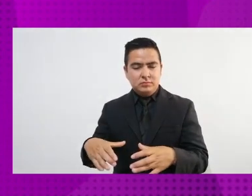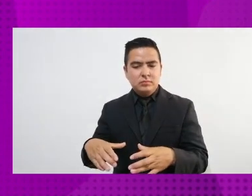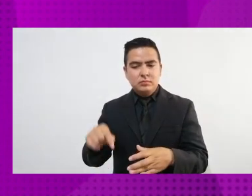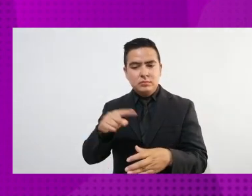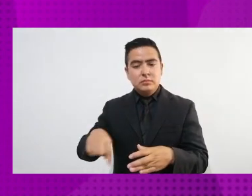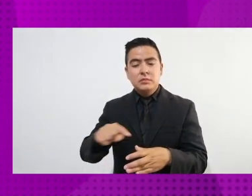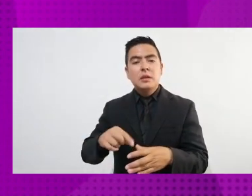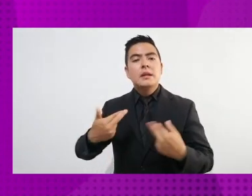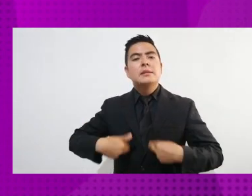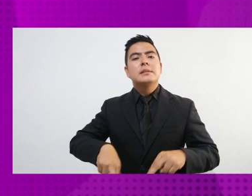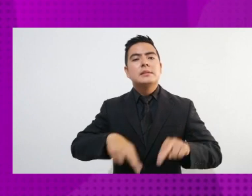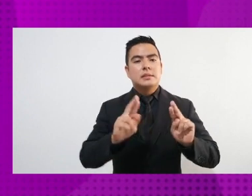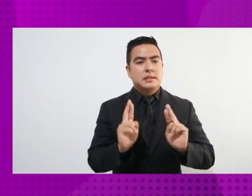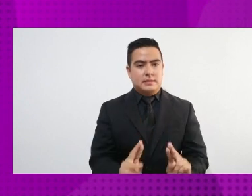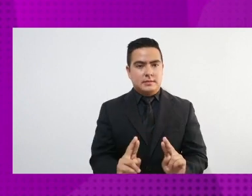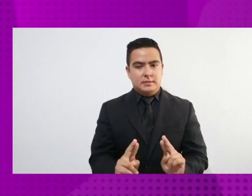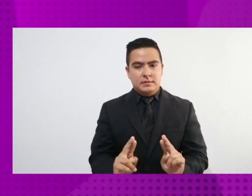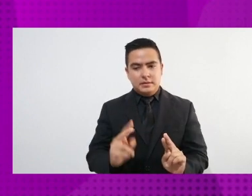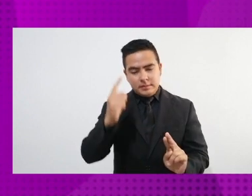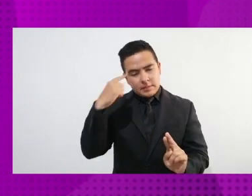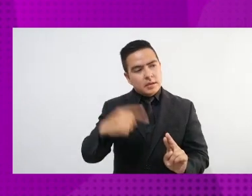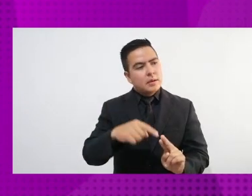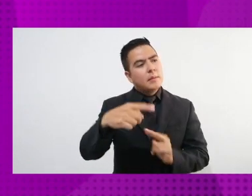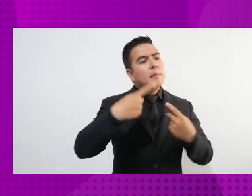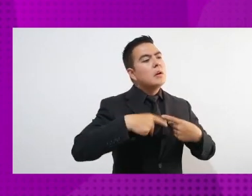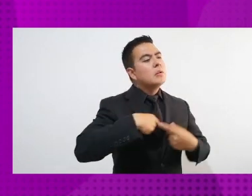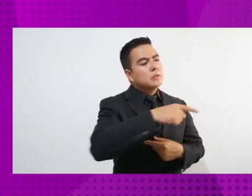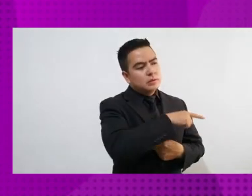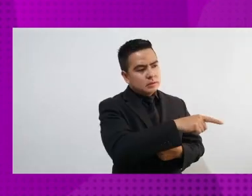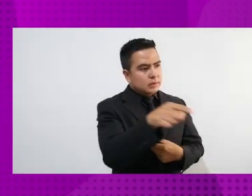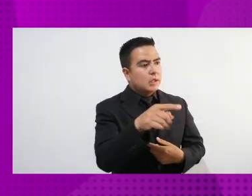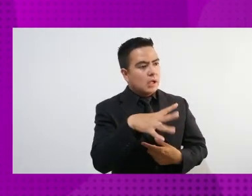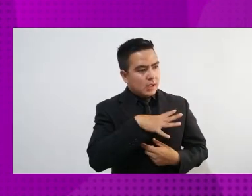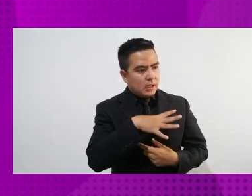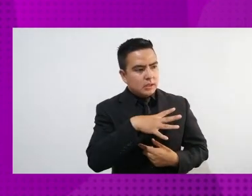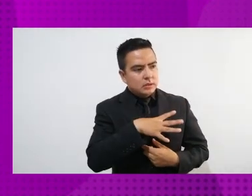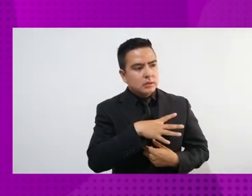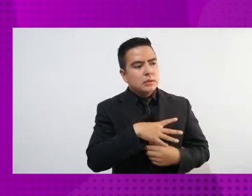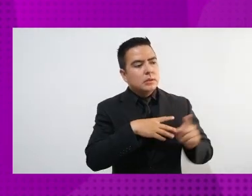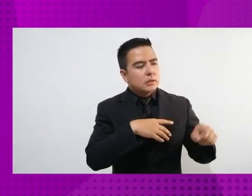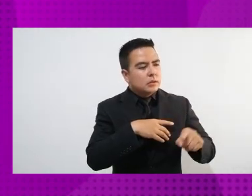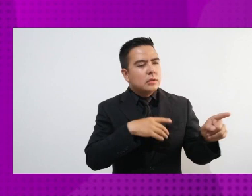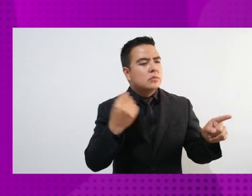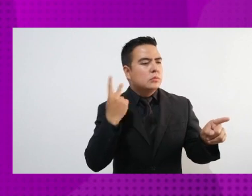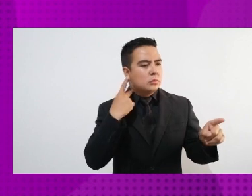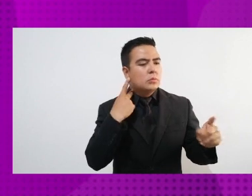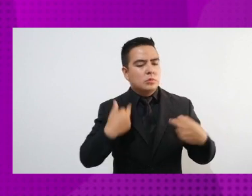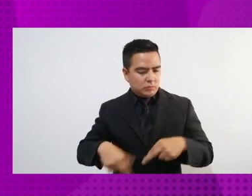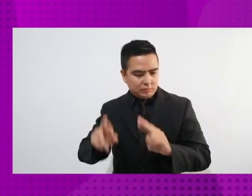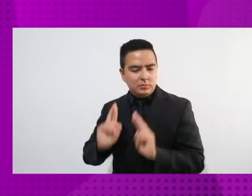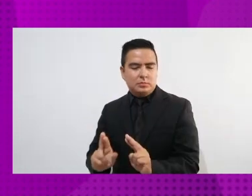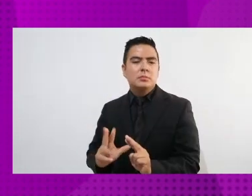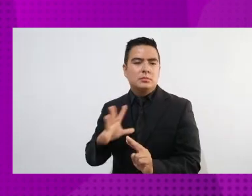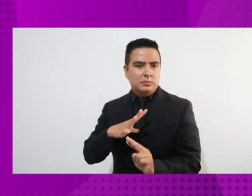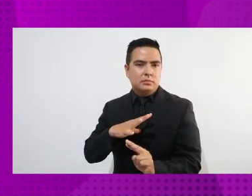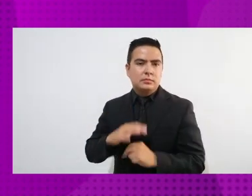lazos comunicantes que conectan con el ciudadano a través de la teoría de la representación política, ¿no?